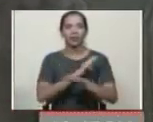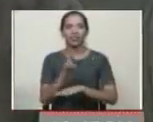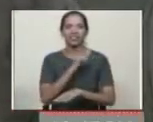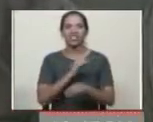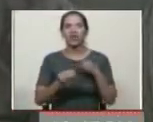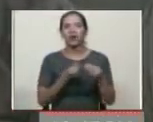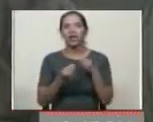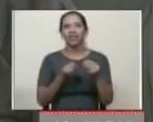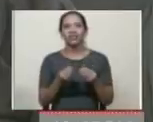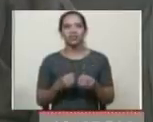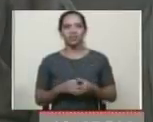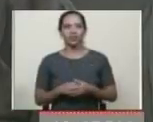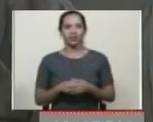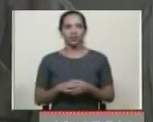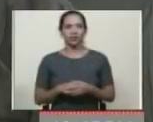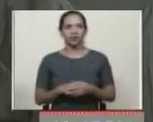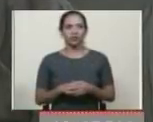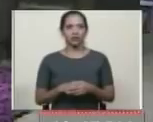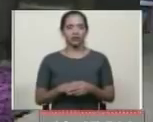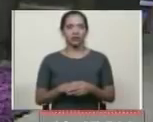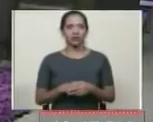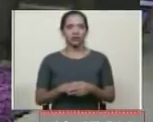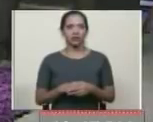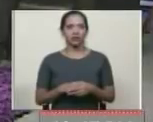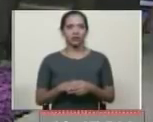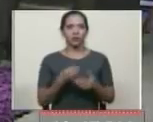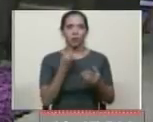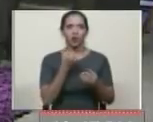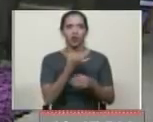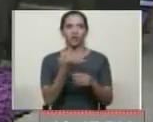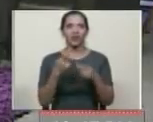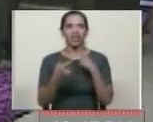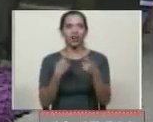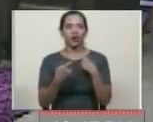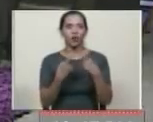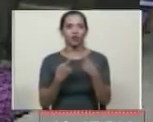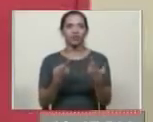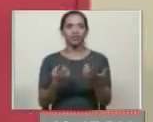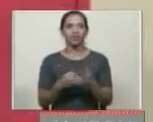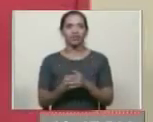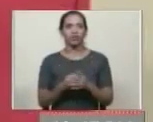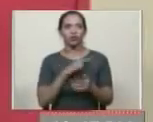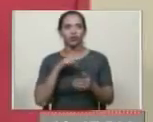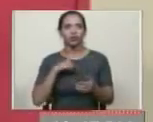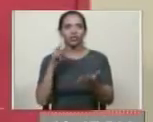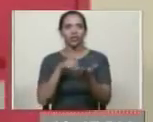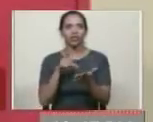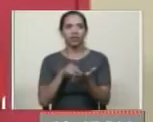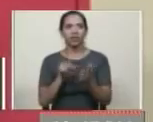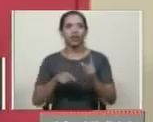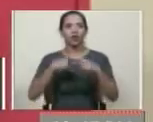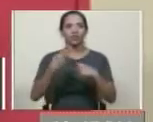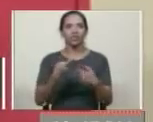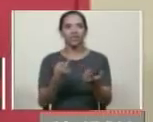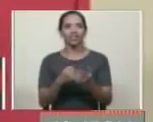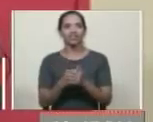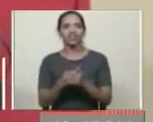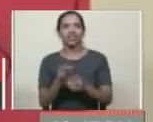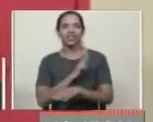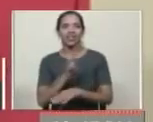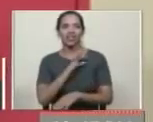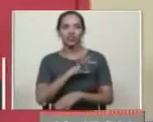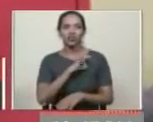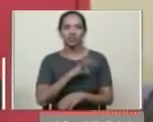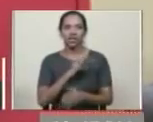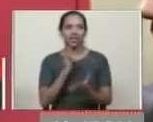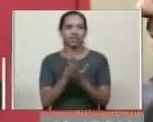para sumar? Bueno, imagínate tú, ahí hay un montón de cosas que estamos muchos haciendo desde hace rato, ahorita estamos ahondando en otras redes sociales, yo particularmente estoy siempre